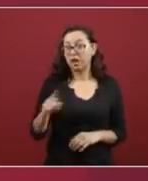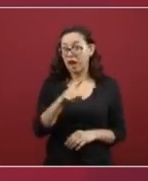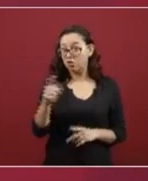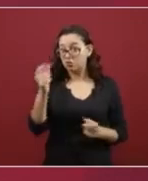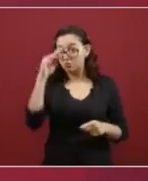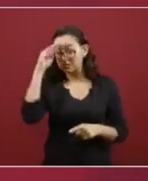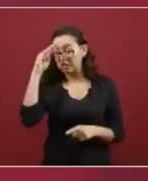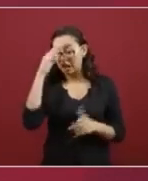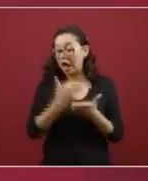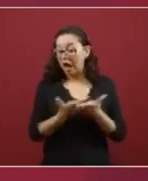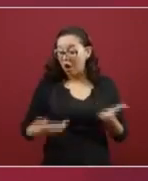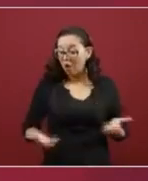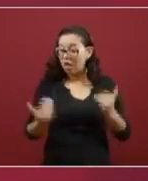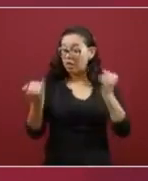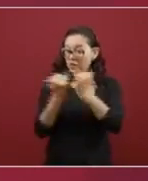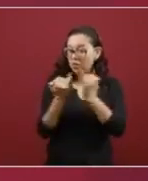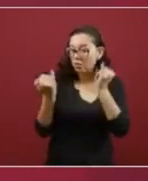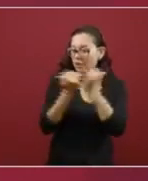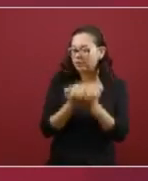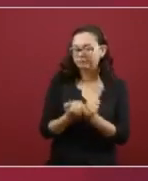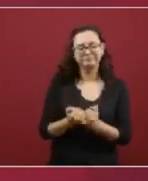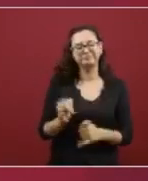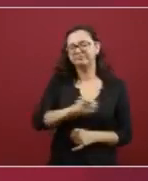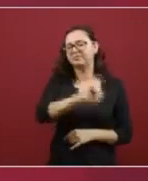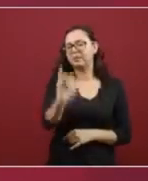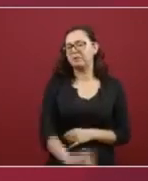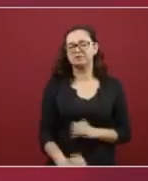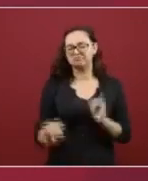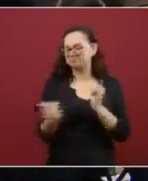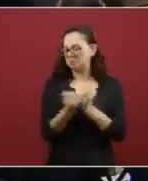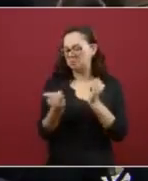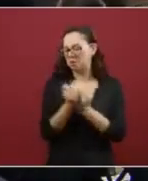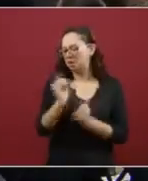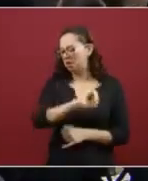no, eso nunca, jamás.